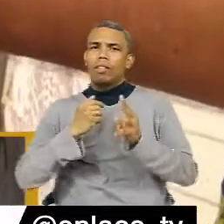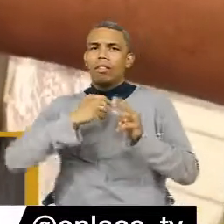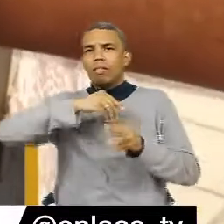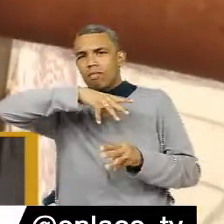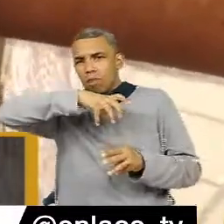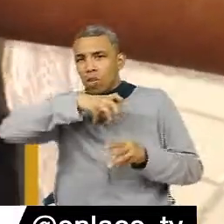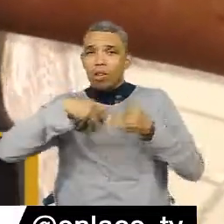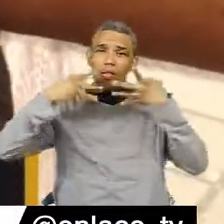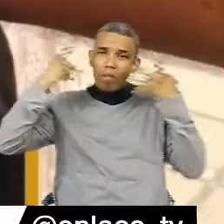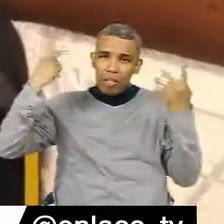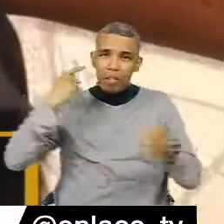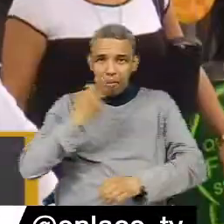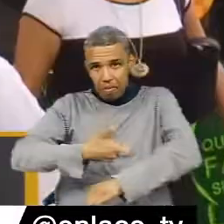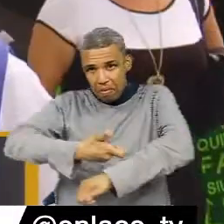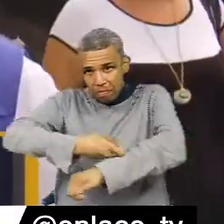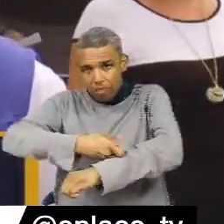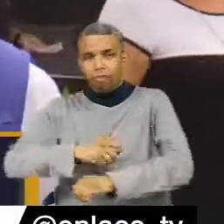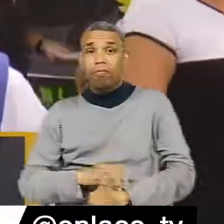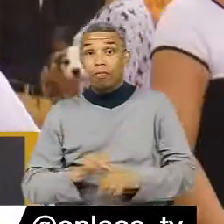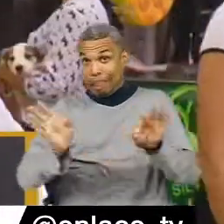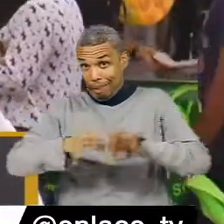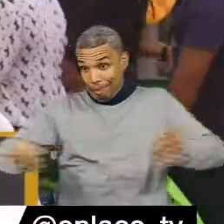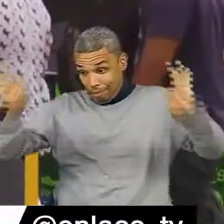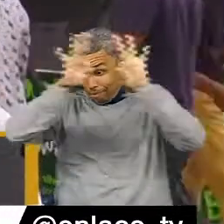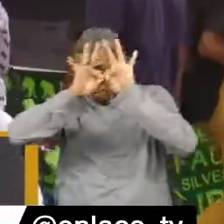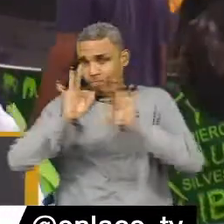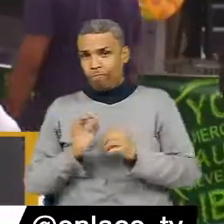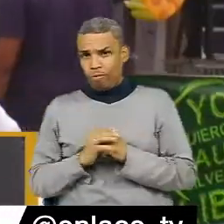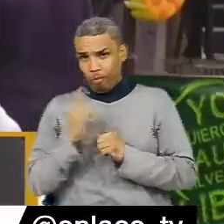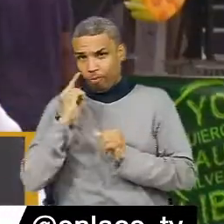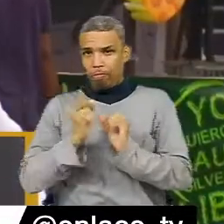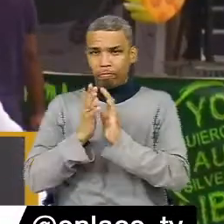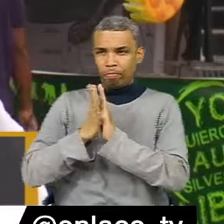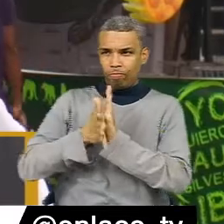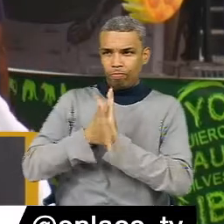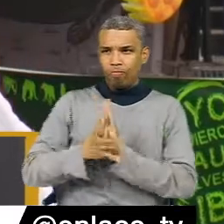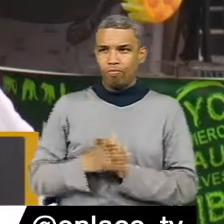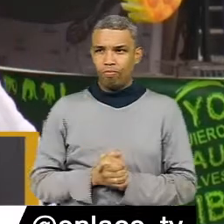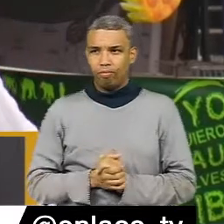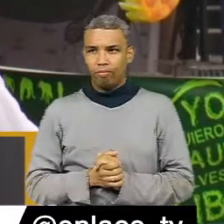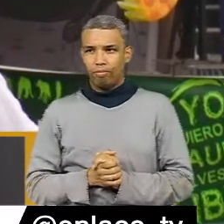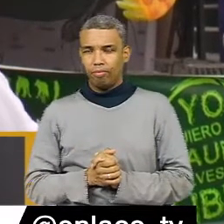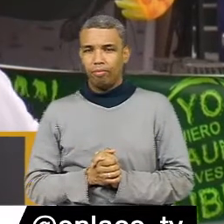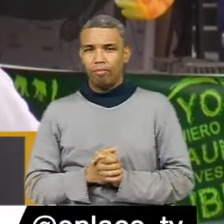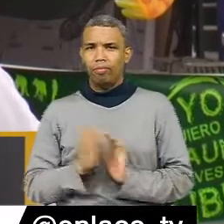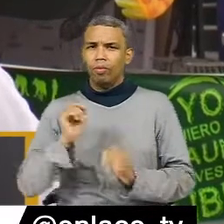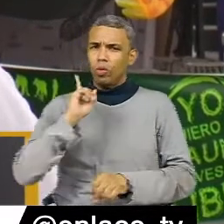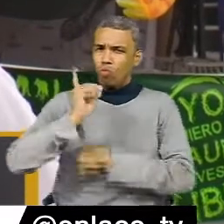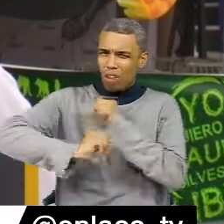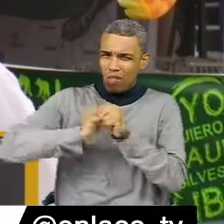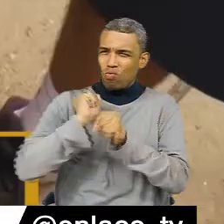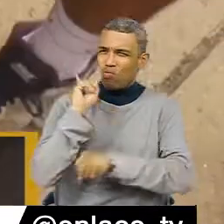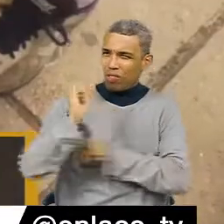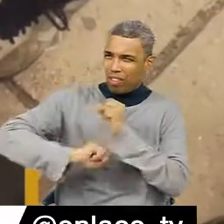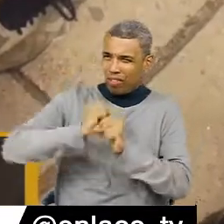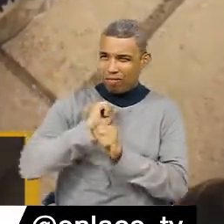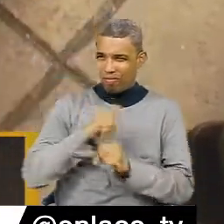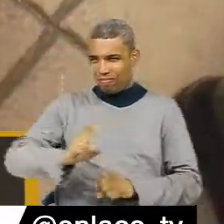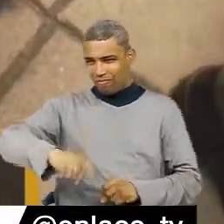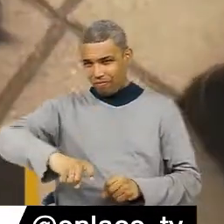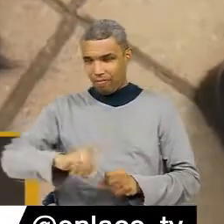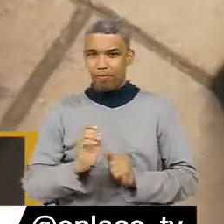funcionario destaca la importancia de las vacunas. Es manejar ese ciclo vacunal, ya que anualmente se viene practicando para